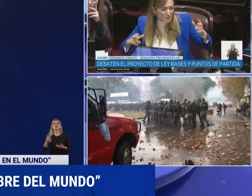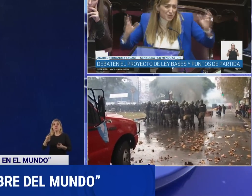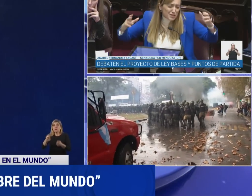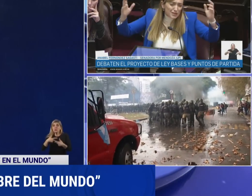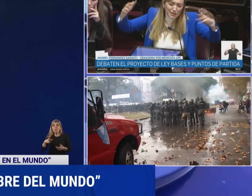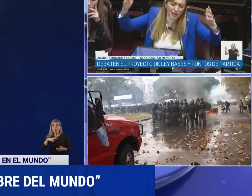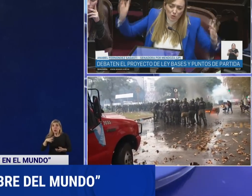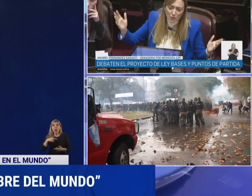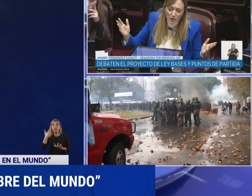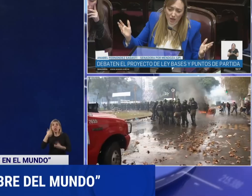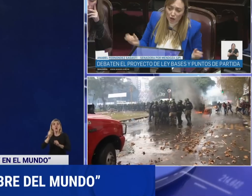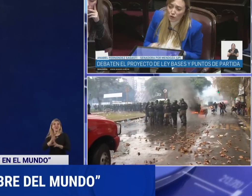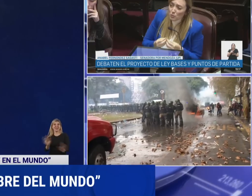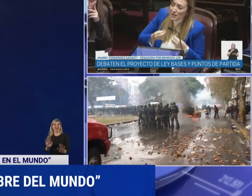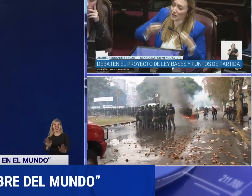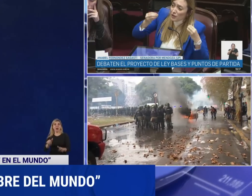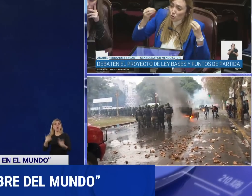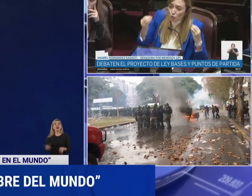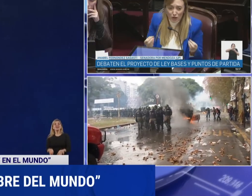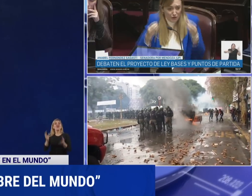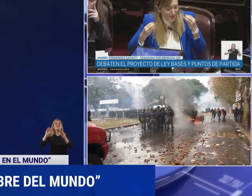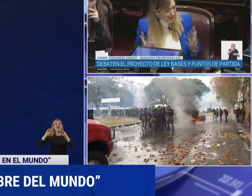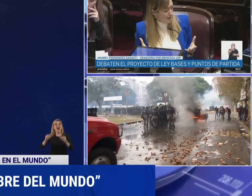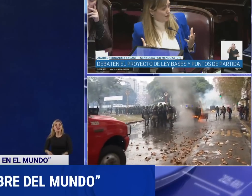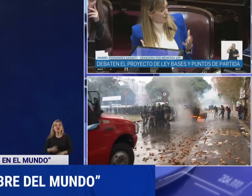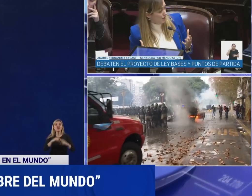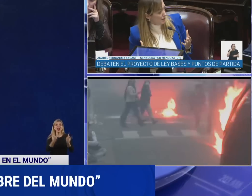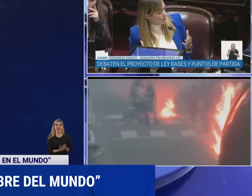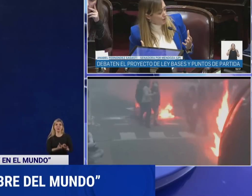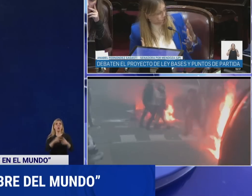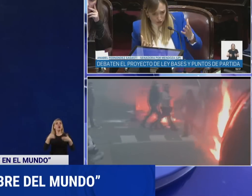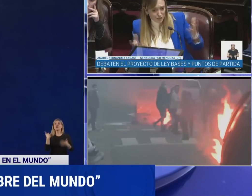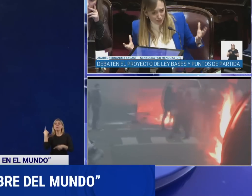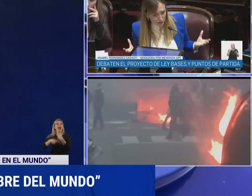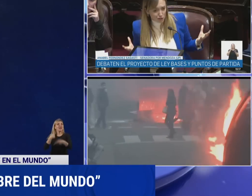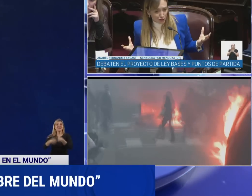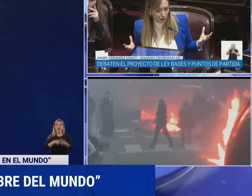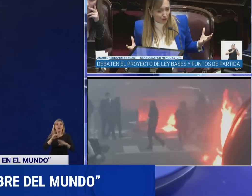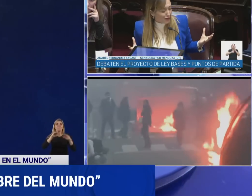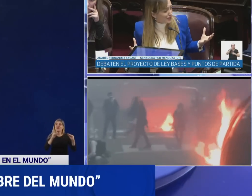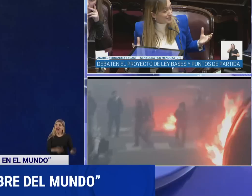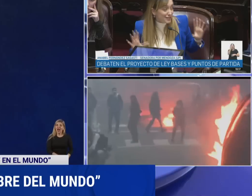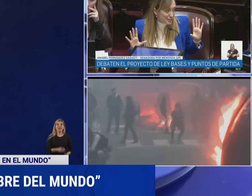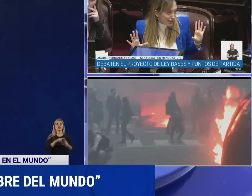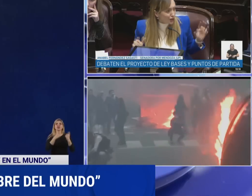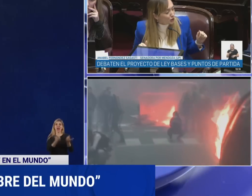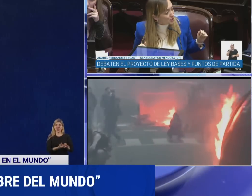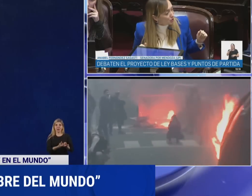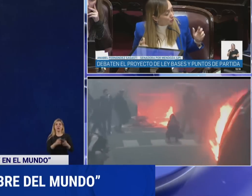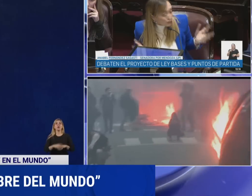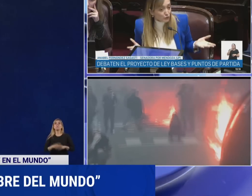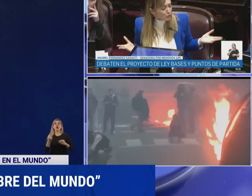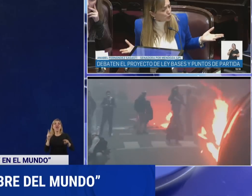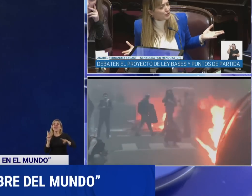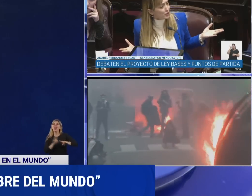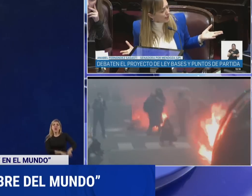descubrimiento posible. Por eso fracasó y va a fracasar siempre el socialismo, porque inhibe el proceso de apropiación de lo descubierto, destruyendo